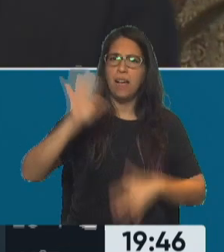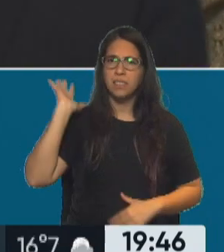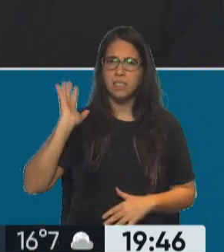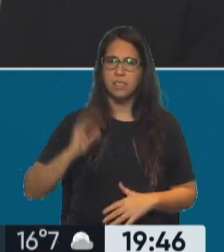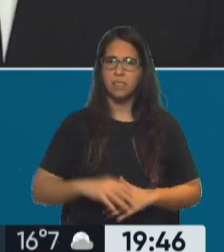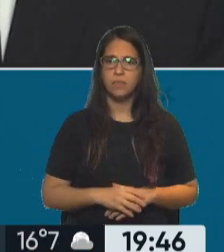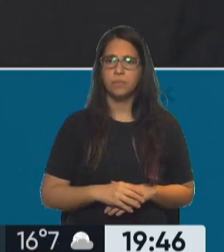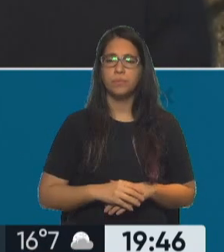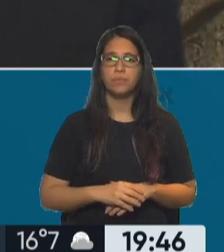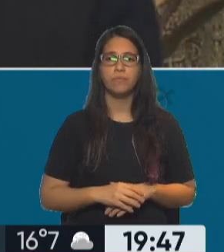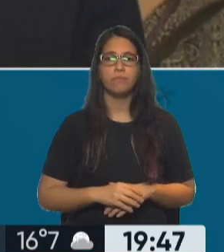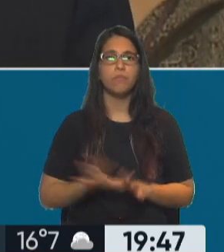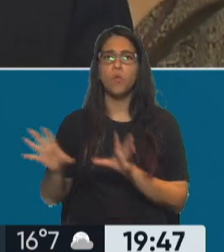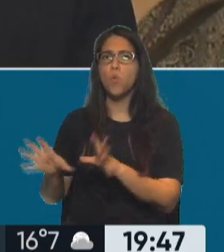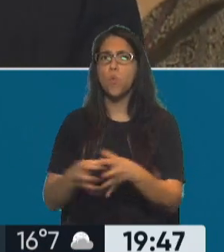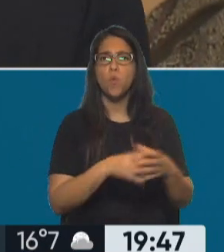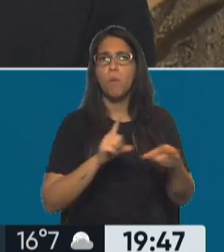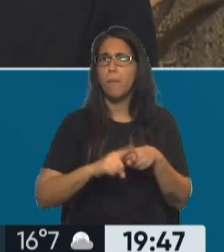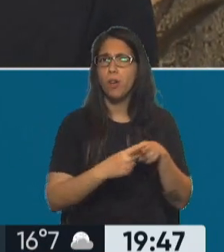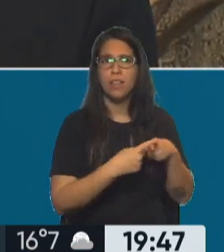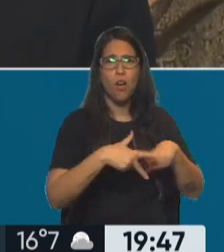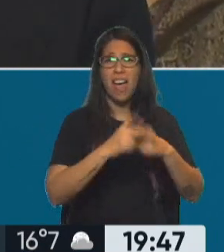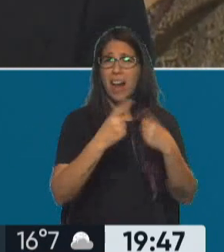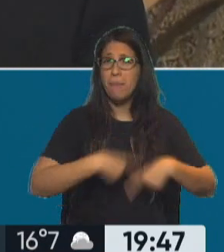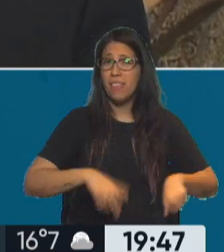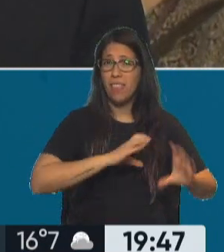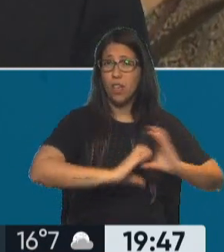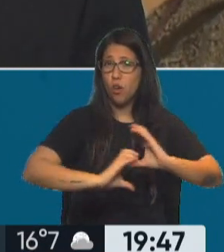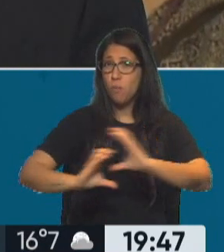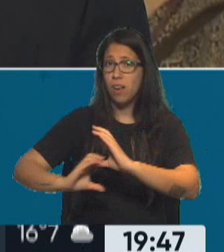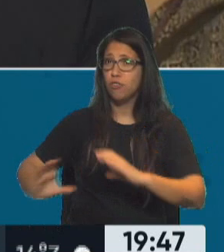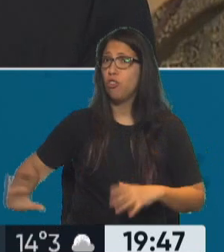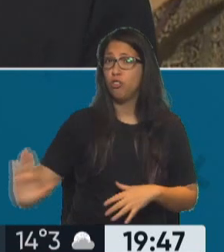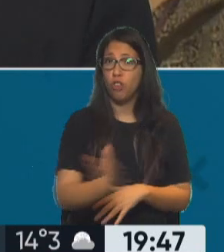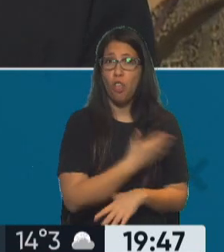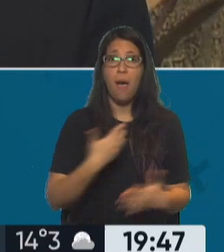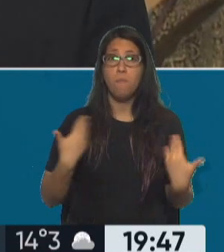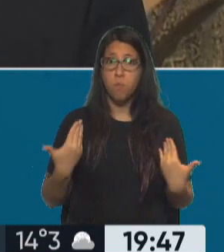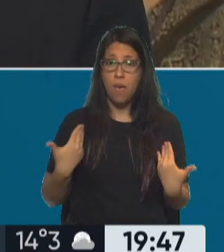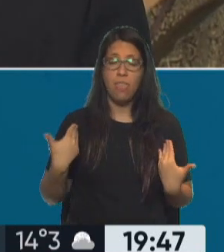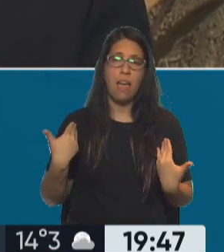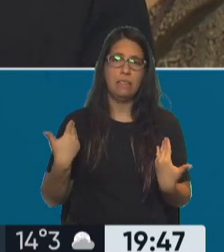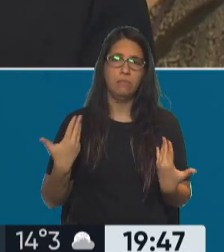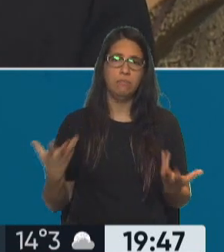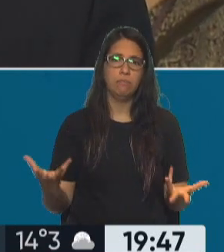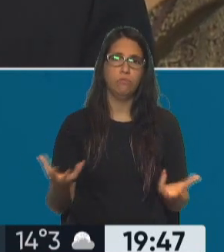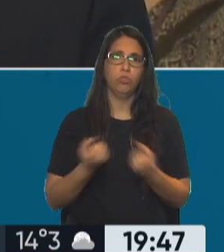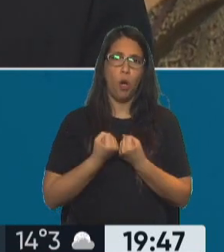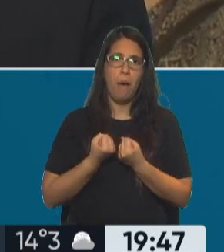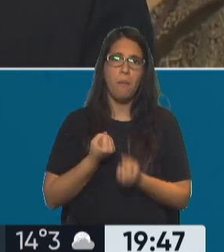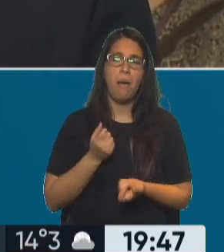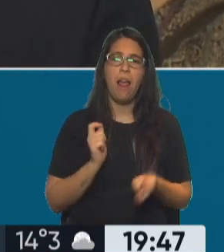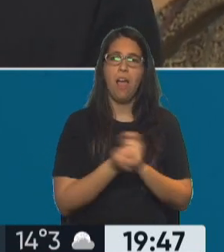Todos los espacios políticos utilizamos todas las herramientas de comunicación que tengamos a nuestro alcance. Ahí va. Lo que yo creo que nuestro espacio